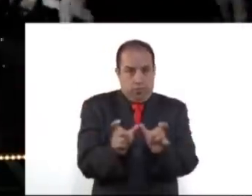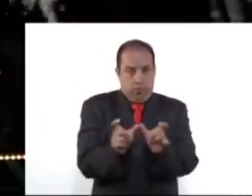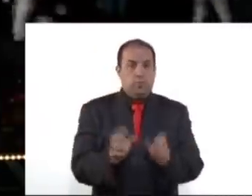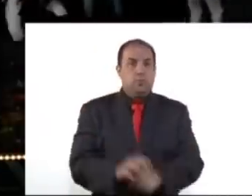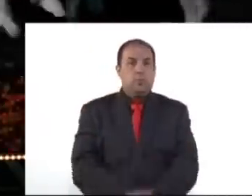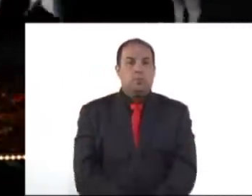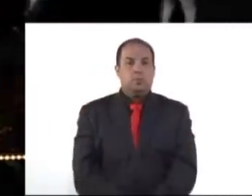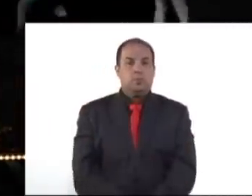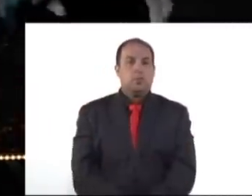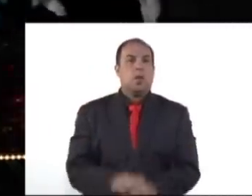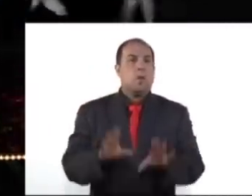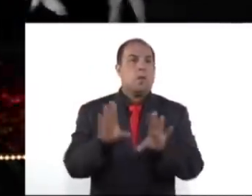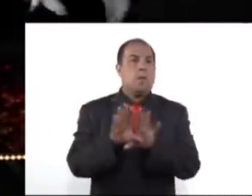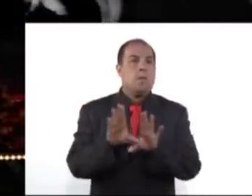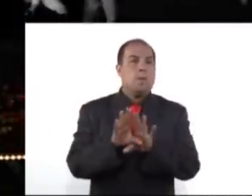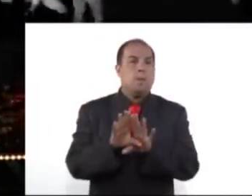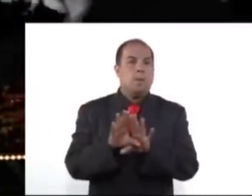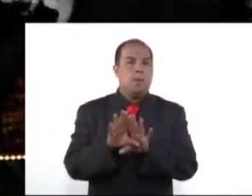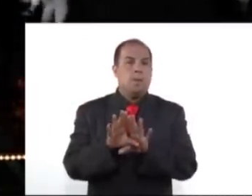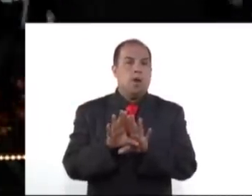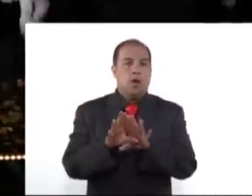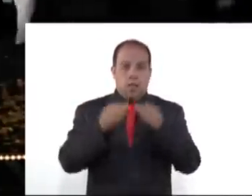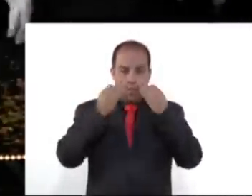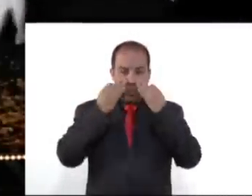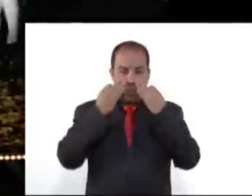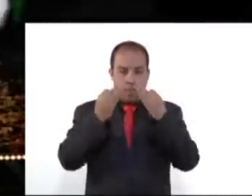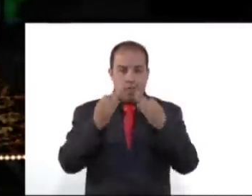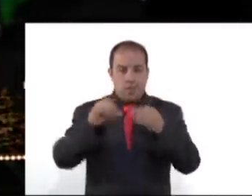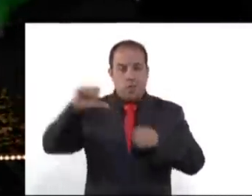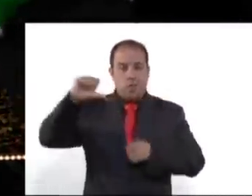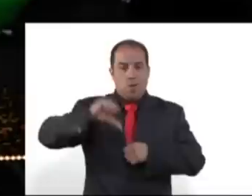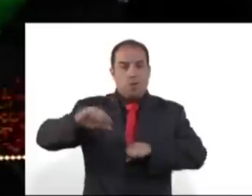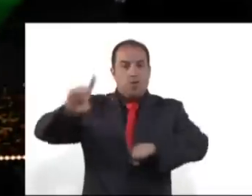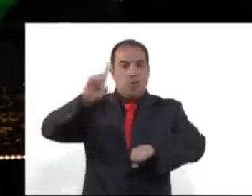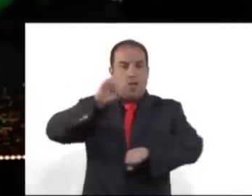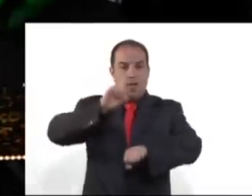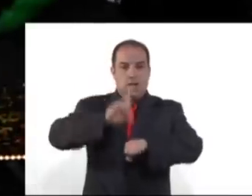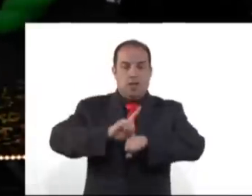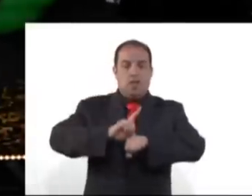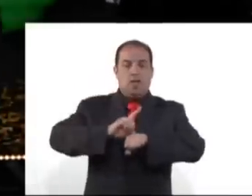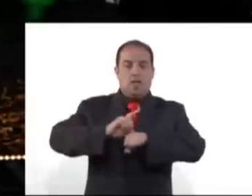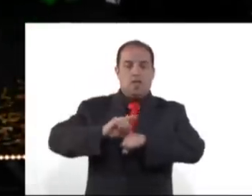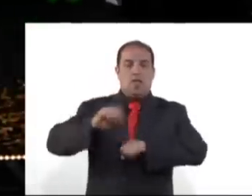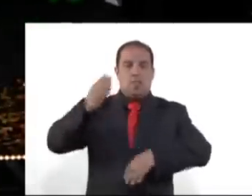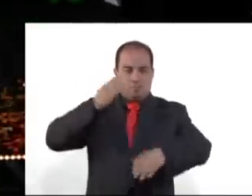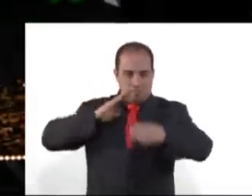Como un testigo De este momento Exitoso